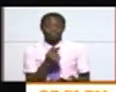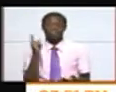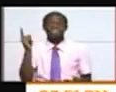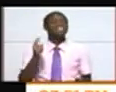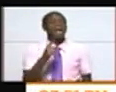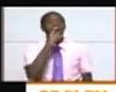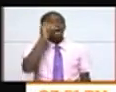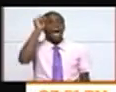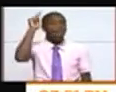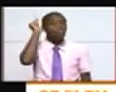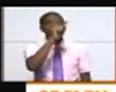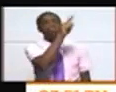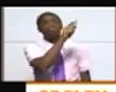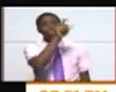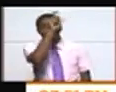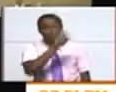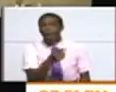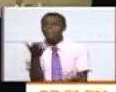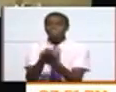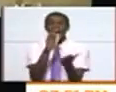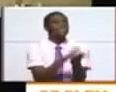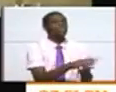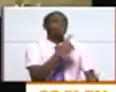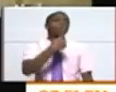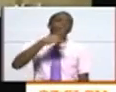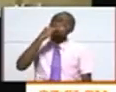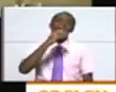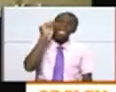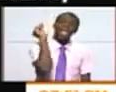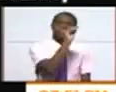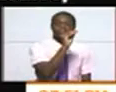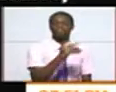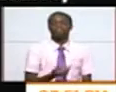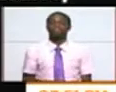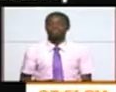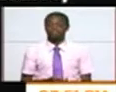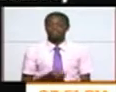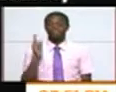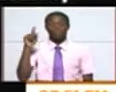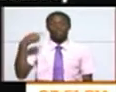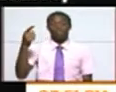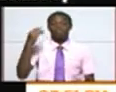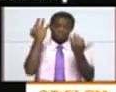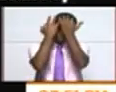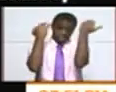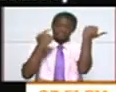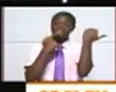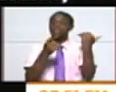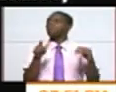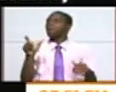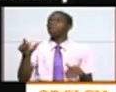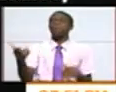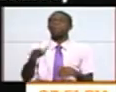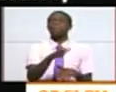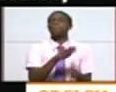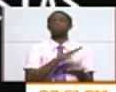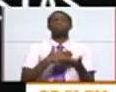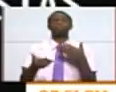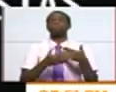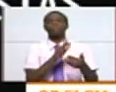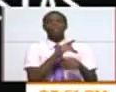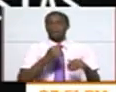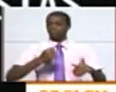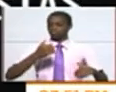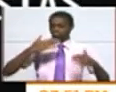como genocida, como un asesino. Ha violado el principio de justicia con el asesinato impune por partes de fuerzas de